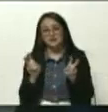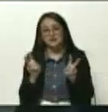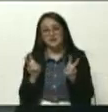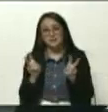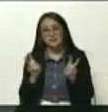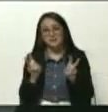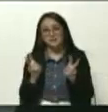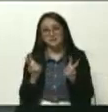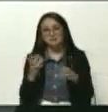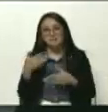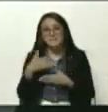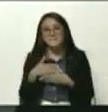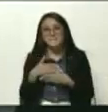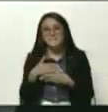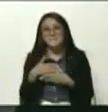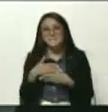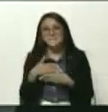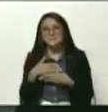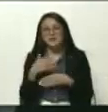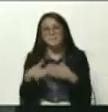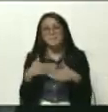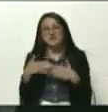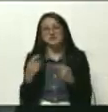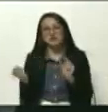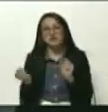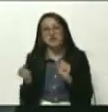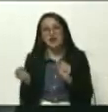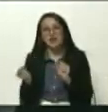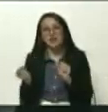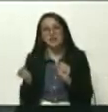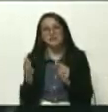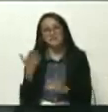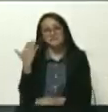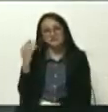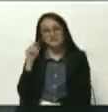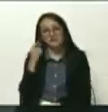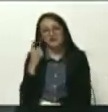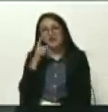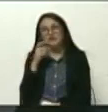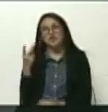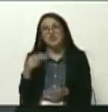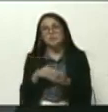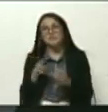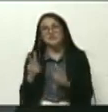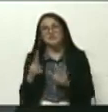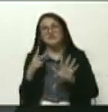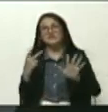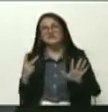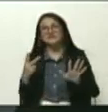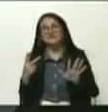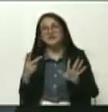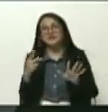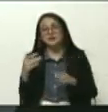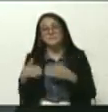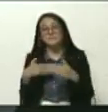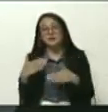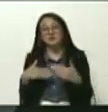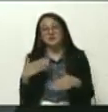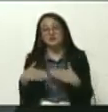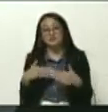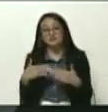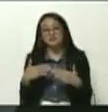al estancamiento que hubo con el proceso de diálogo, porque debemos recordar que en el año 2017 este proceso se